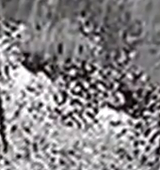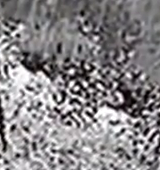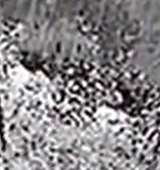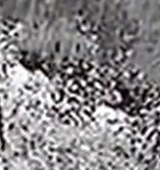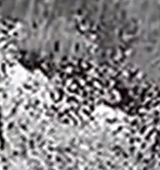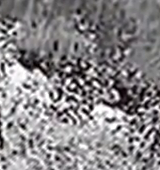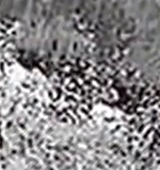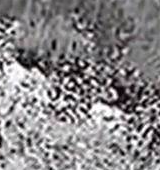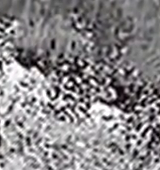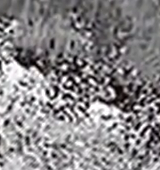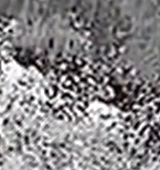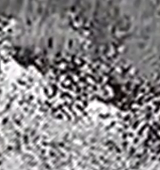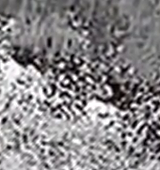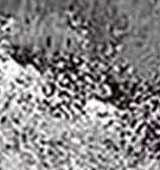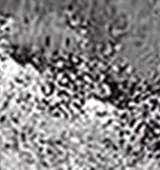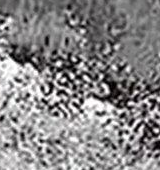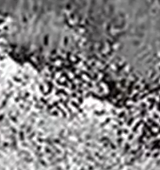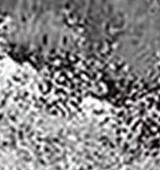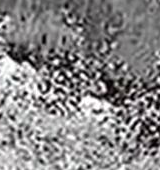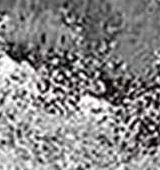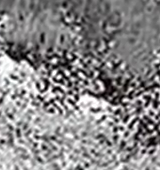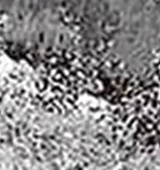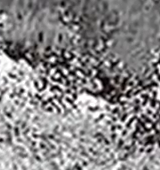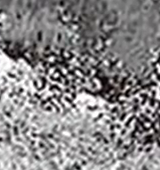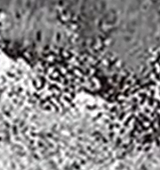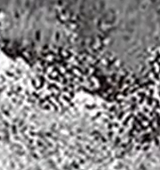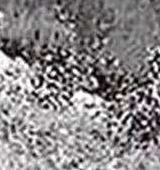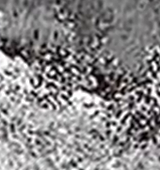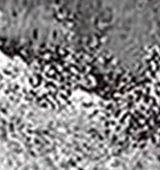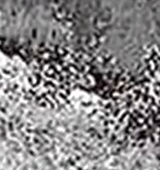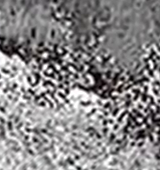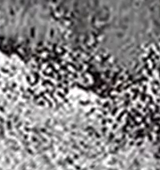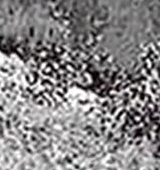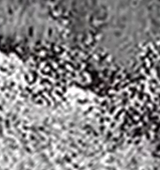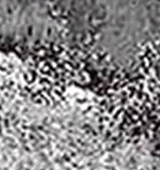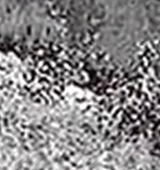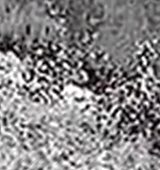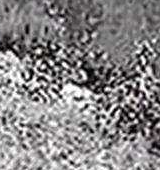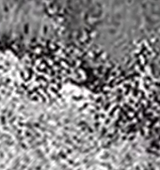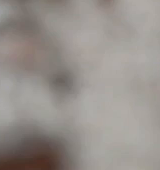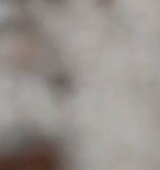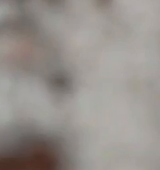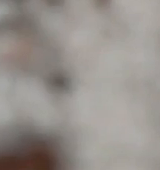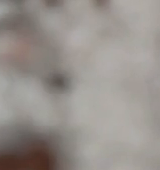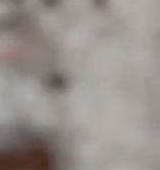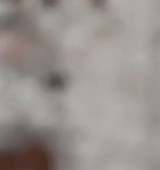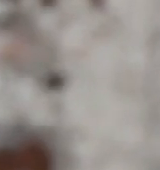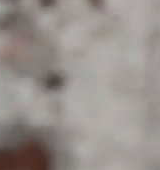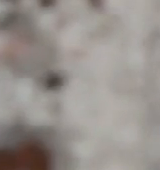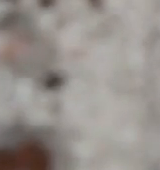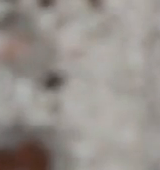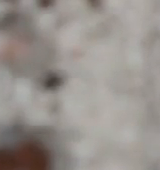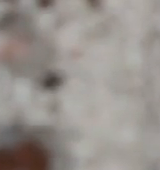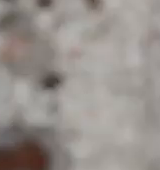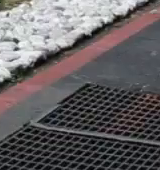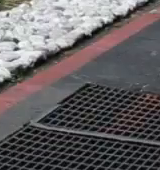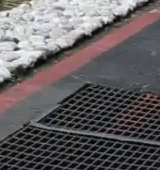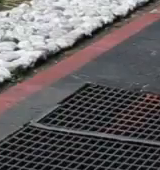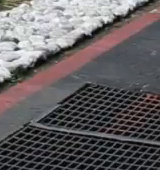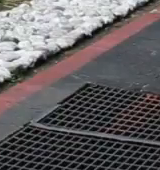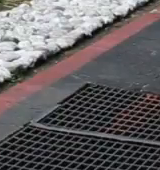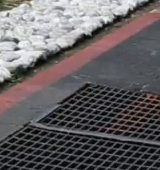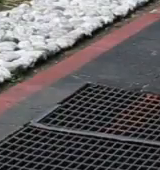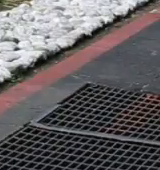una larga línea de arcos con abundantes árboles a su alrededor y un camino de terracería. En la actualidad, sobre una